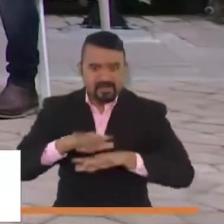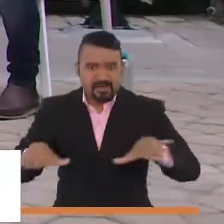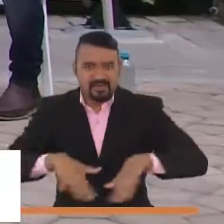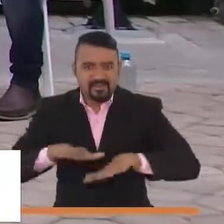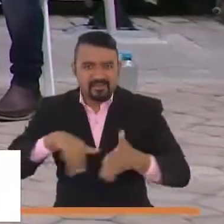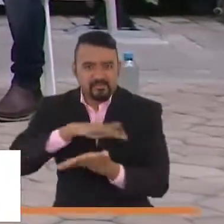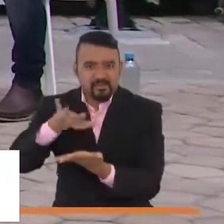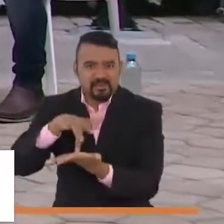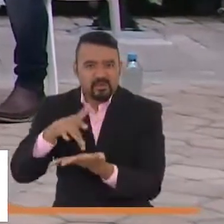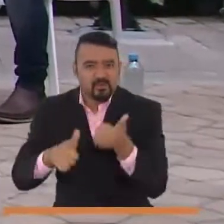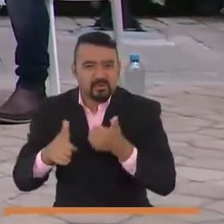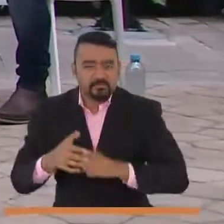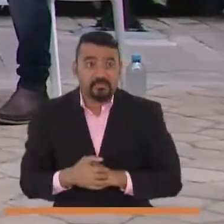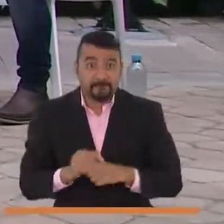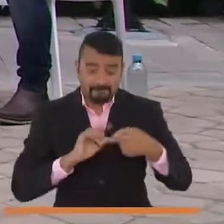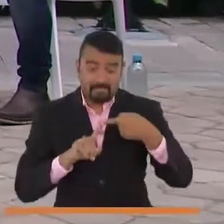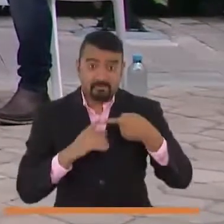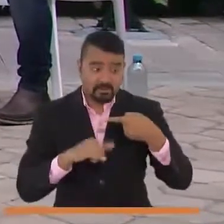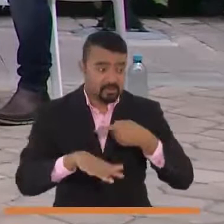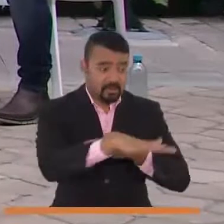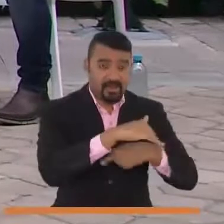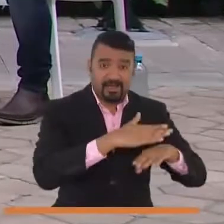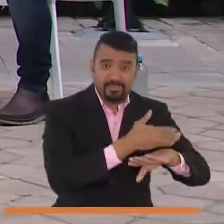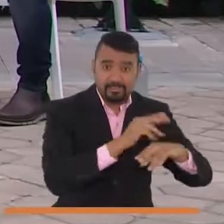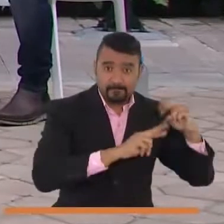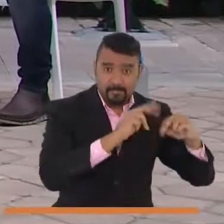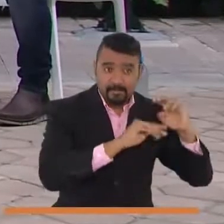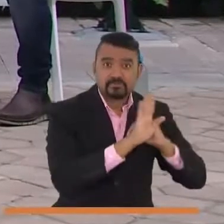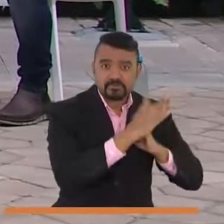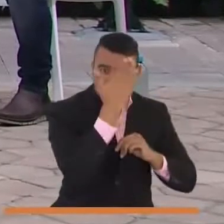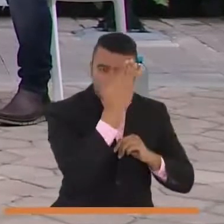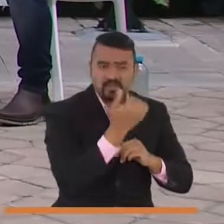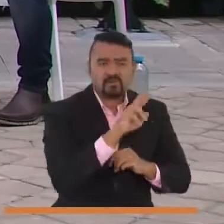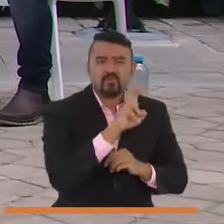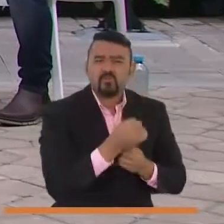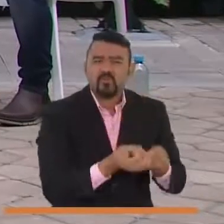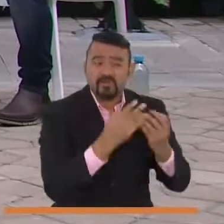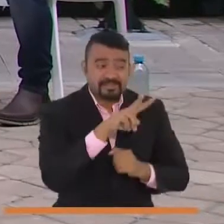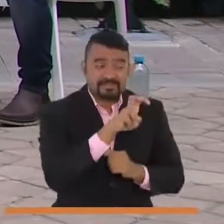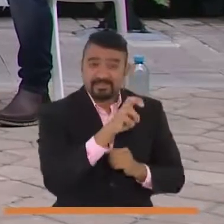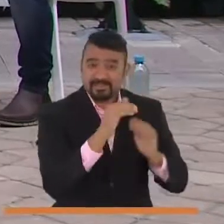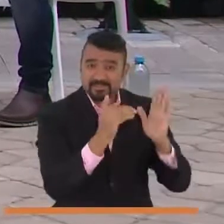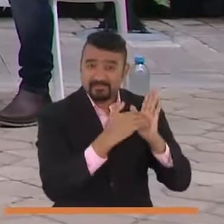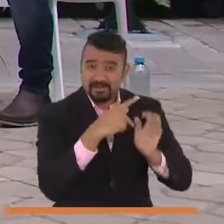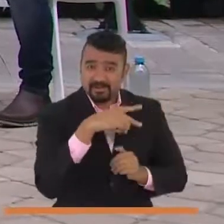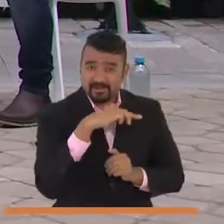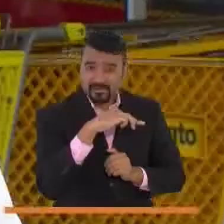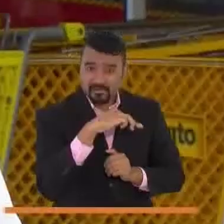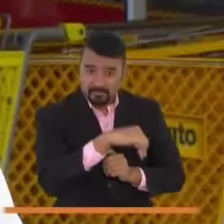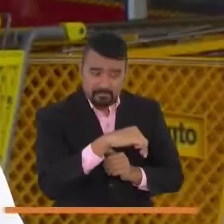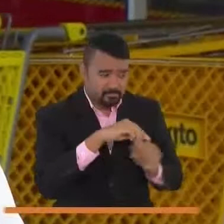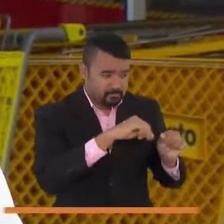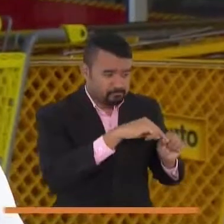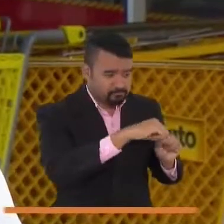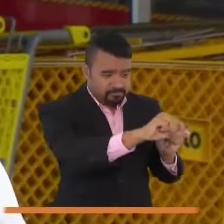consiste en darle continuidad a la primera etapa. En la primera etapa fueron 7.000 metros cuadrados aproximadamente de espacio público.